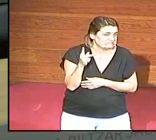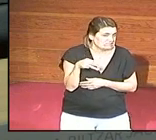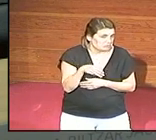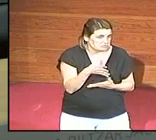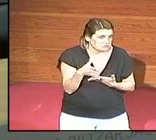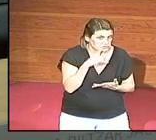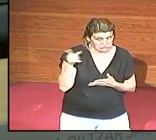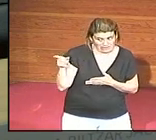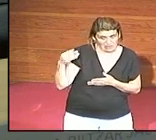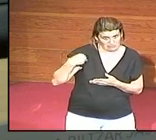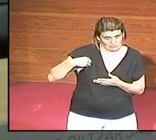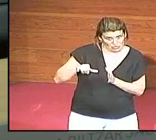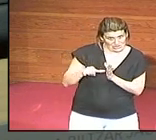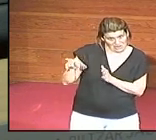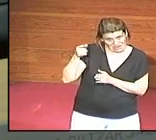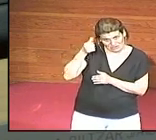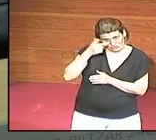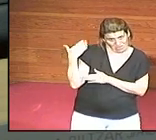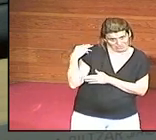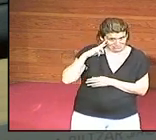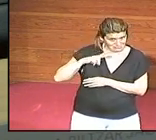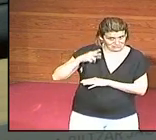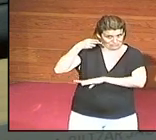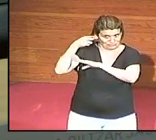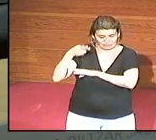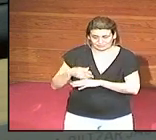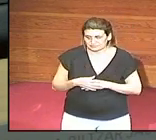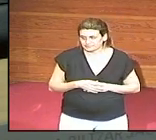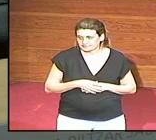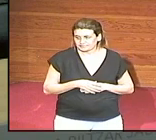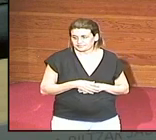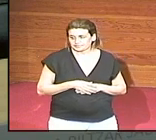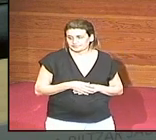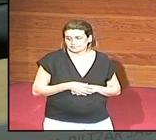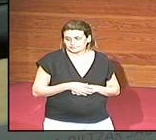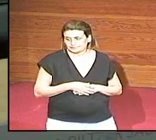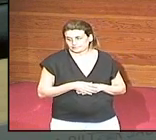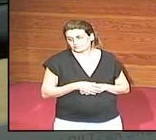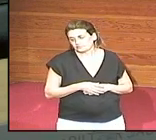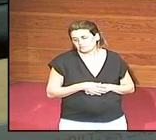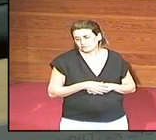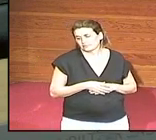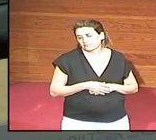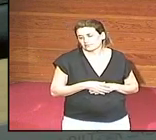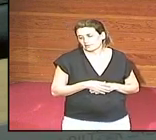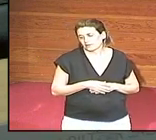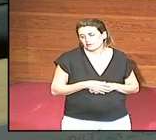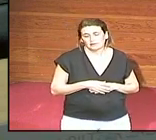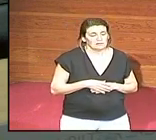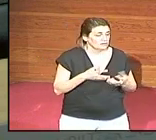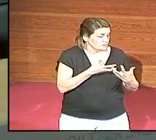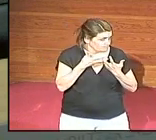estos señores. Como os decía, la vida sigue. Bueno, nada, combates nocturnos